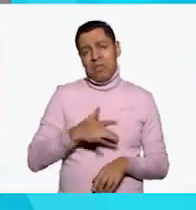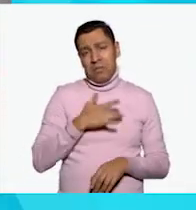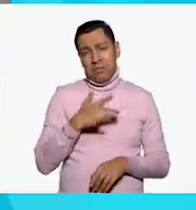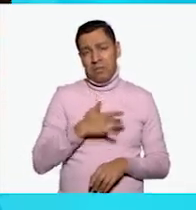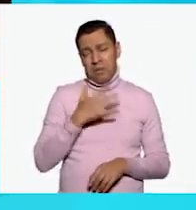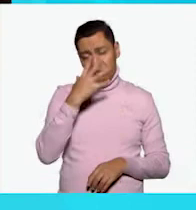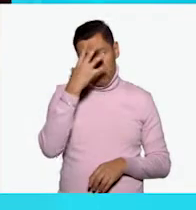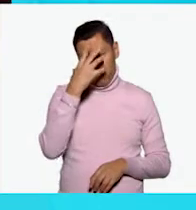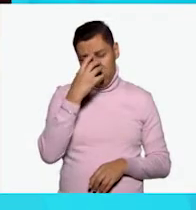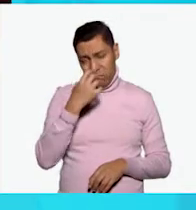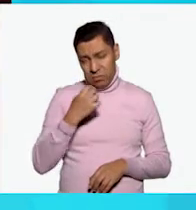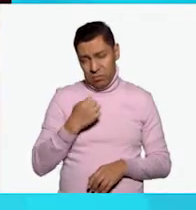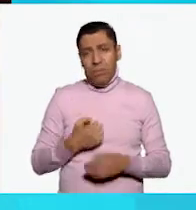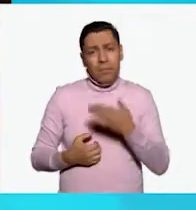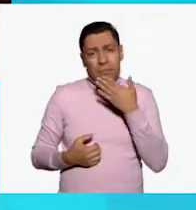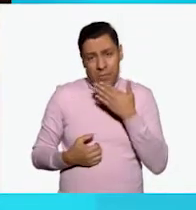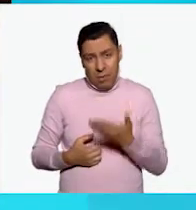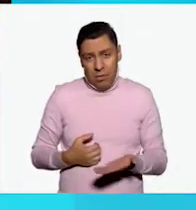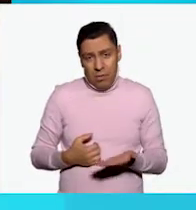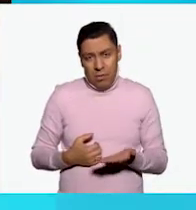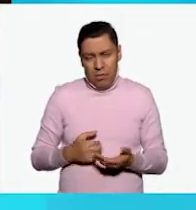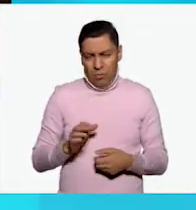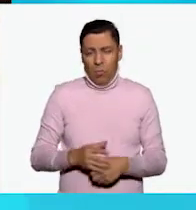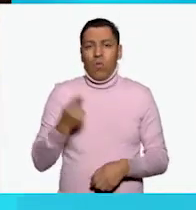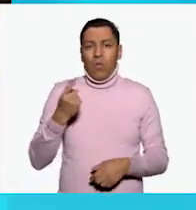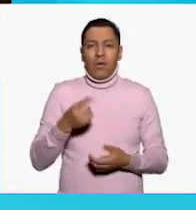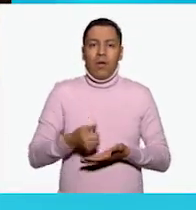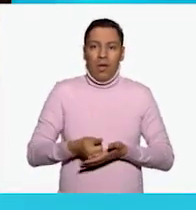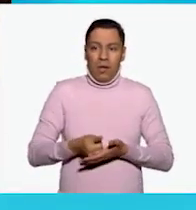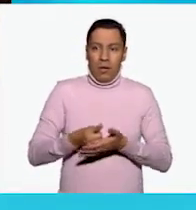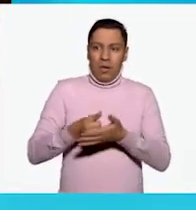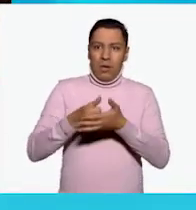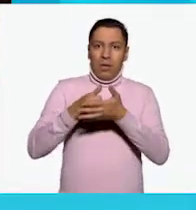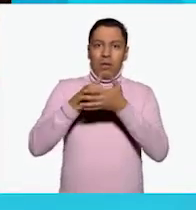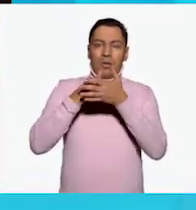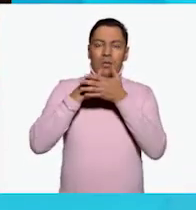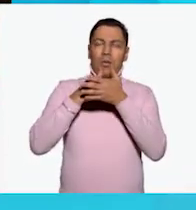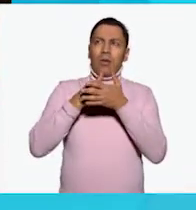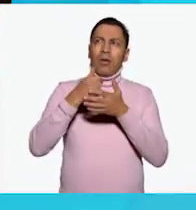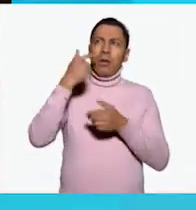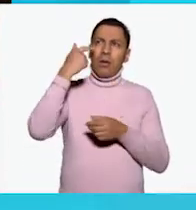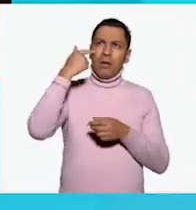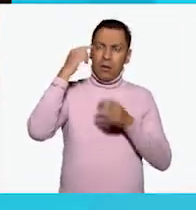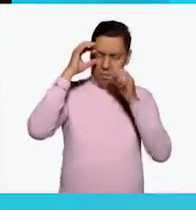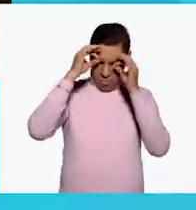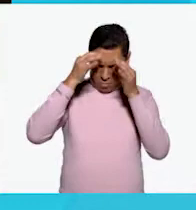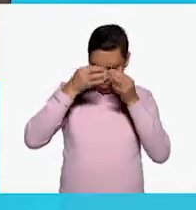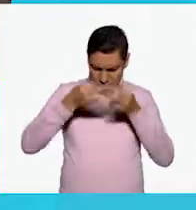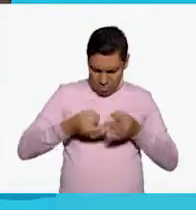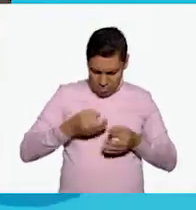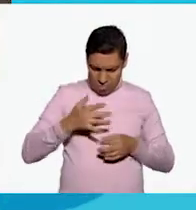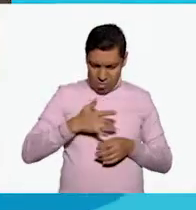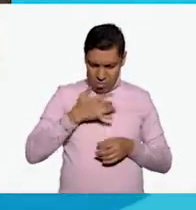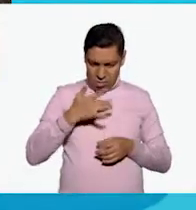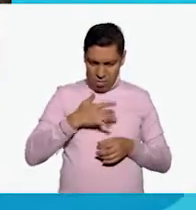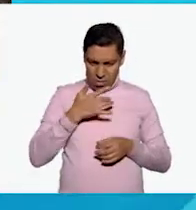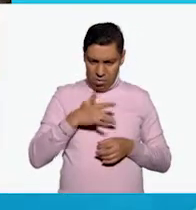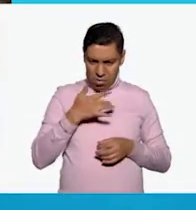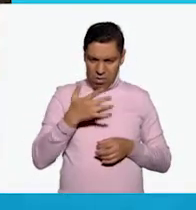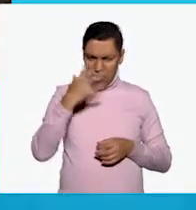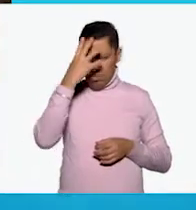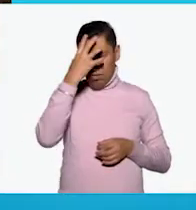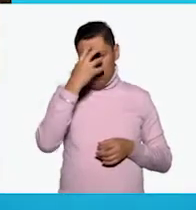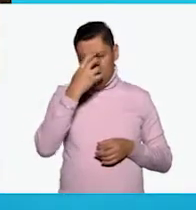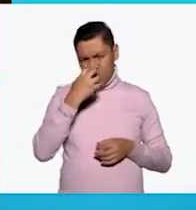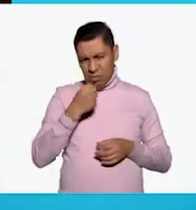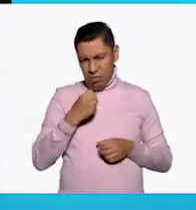triste. La tristeza ayuda para que sepamos cómo te sientes. No te